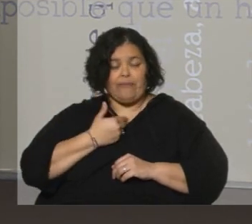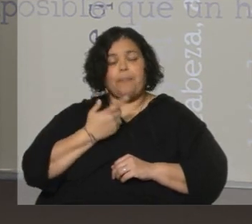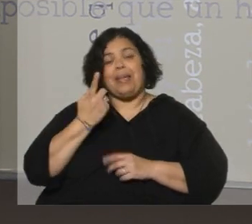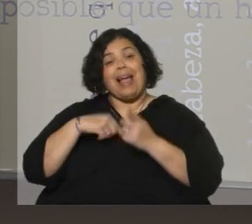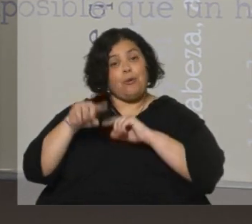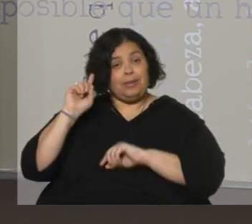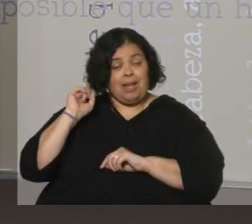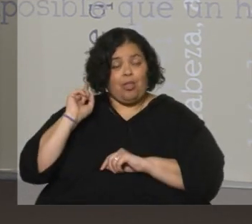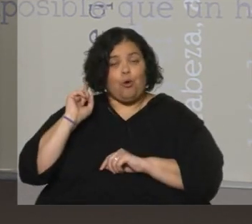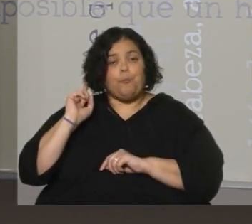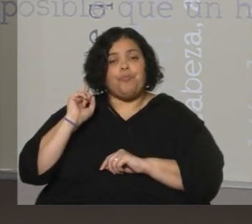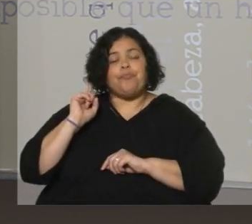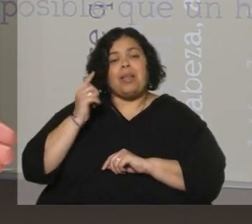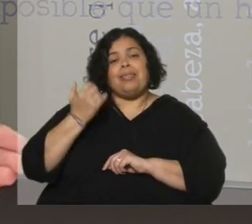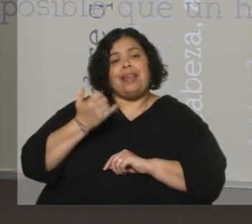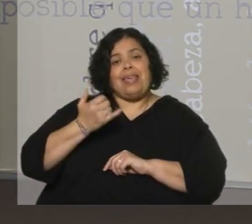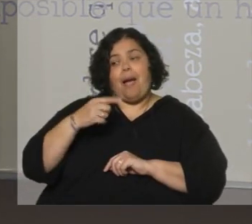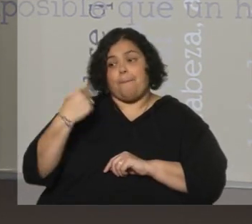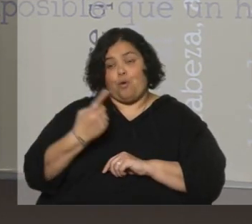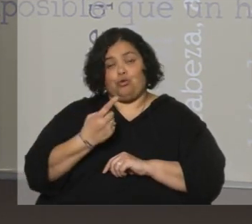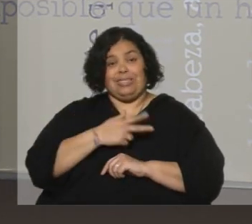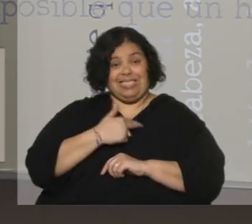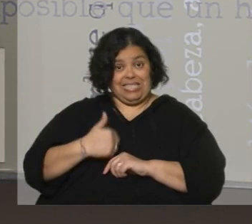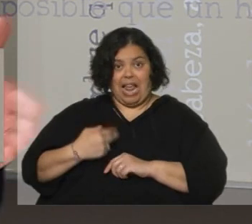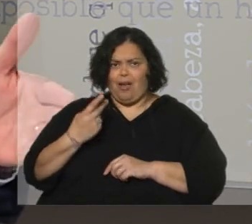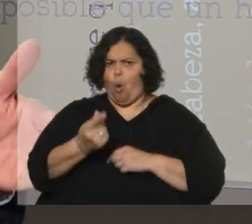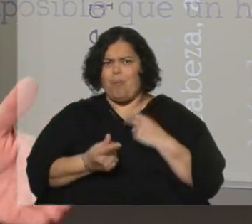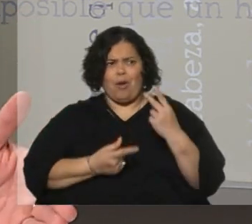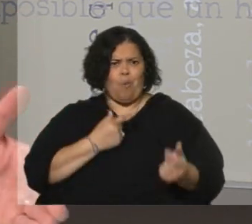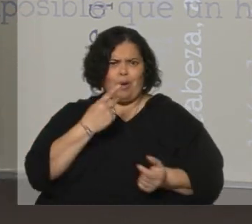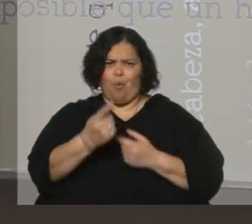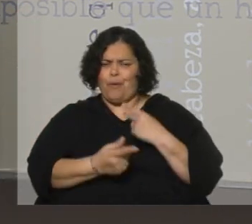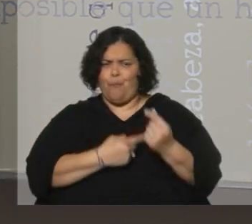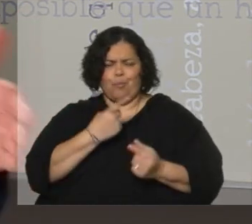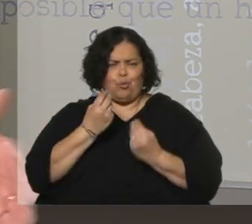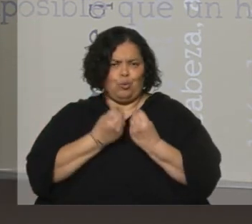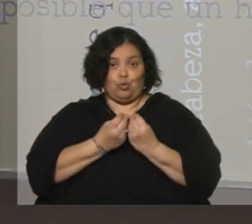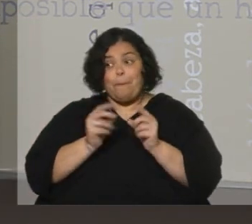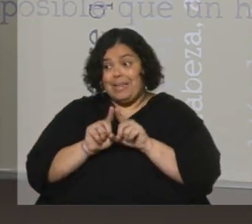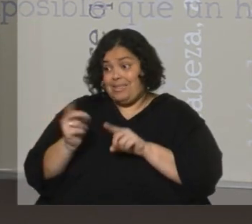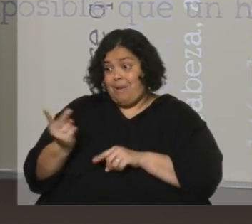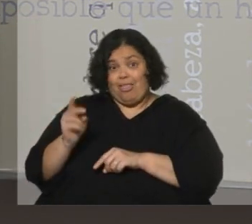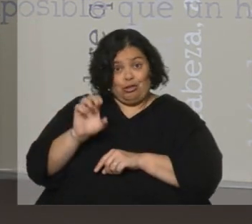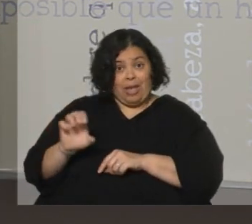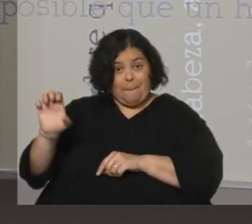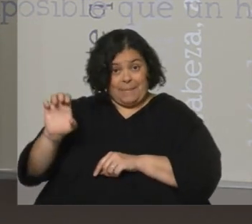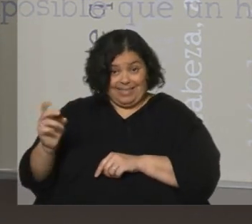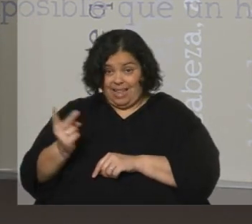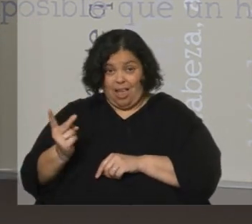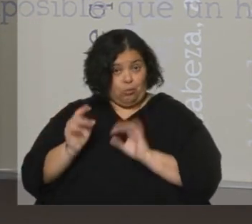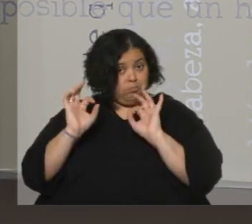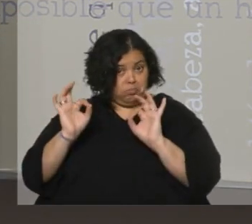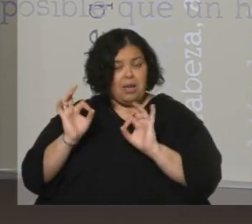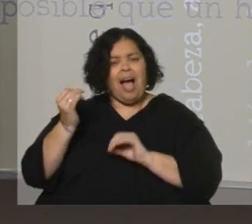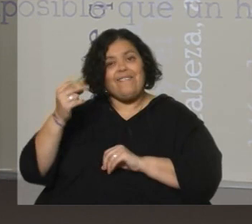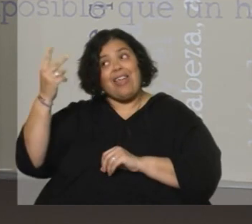eh teníamos china comprando muy fuerte teníamos estas dos empresas digamos después hay dos más Entre cuatro empresas